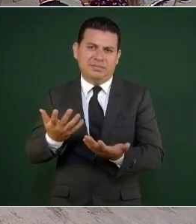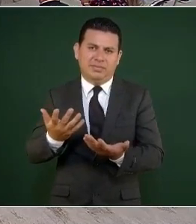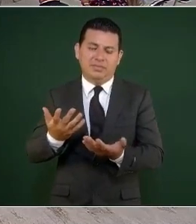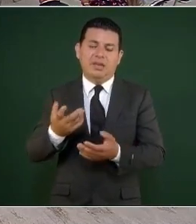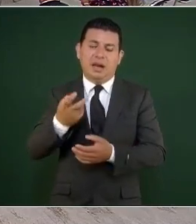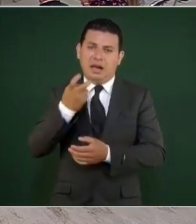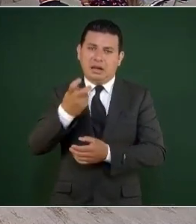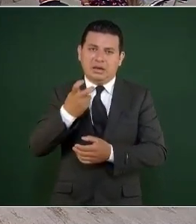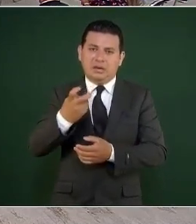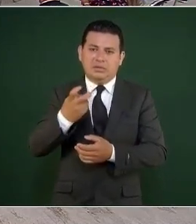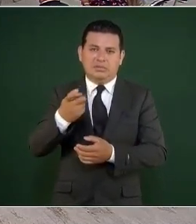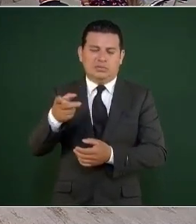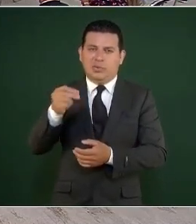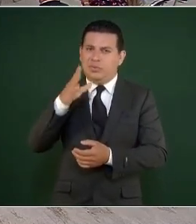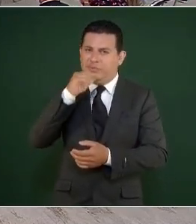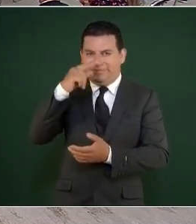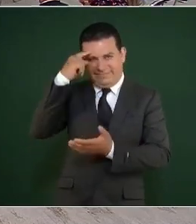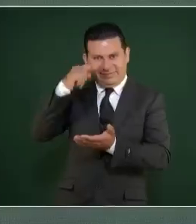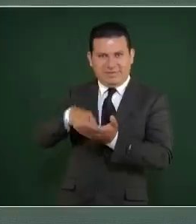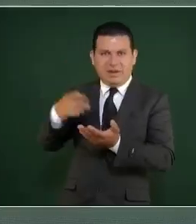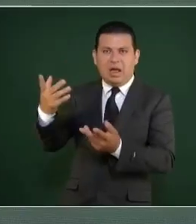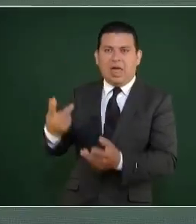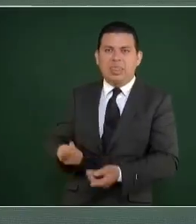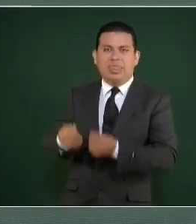sin duda inmoral.